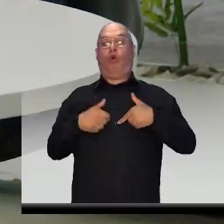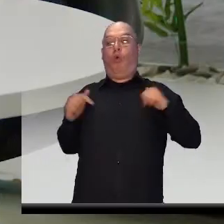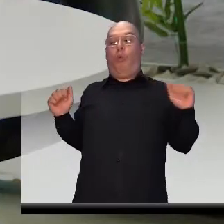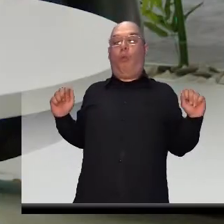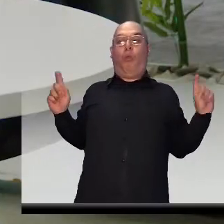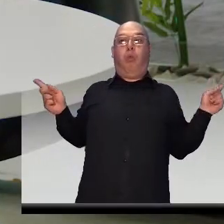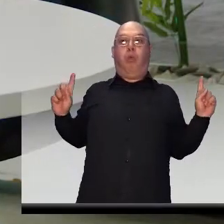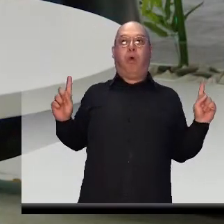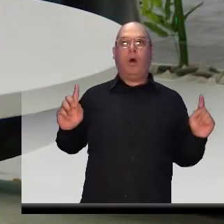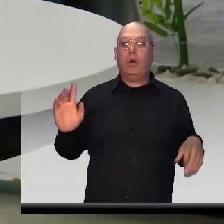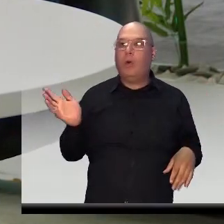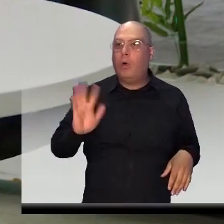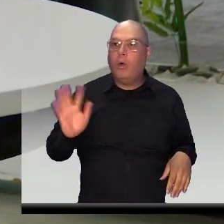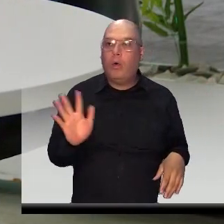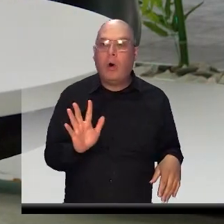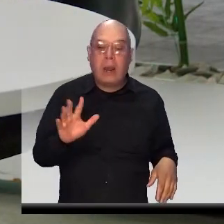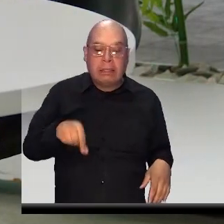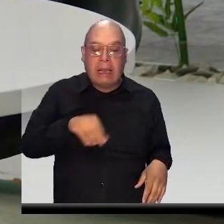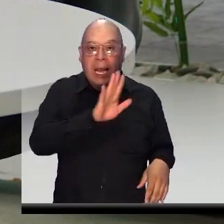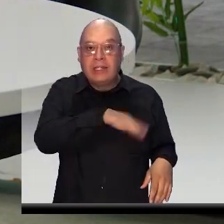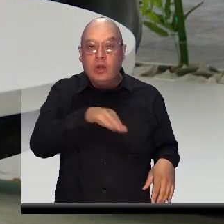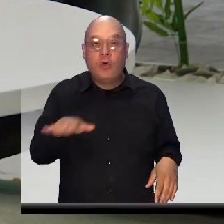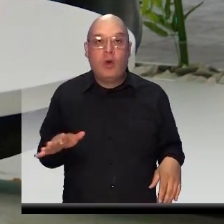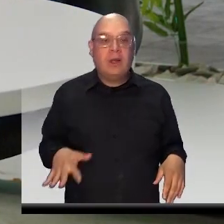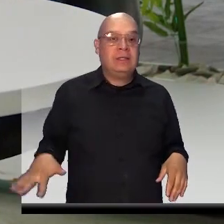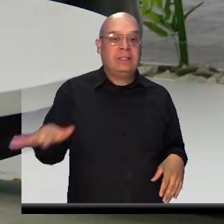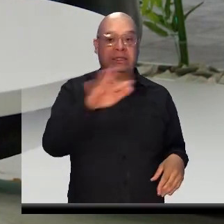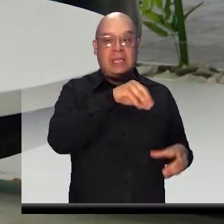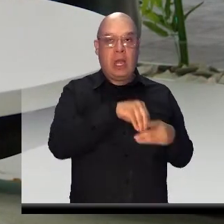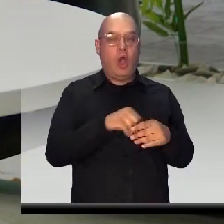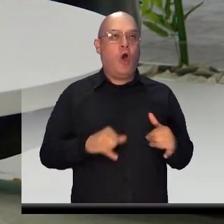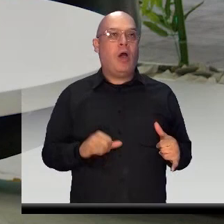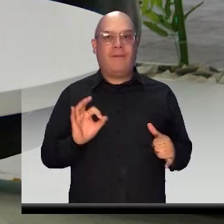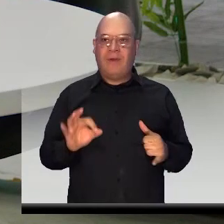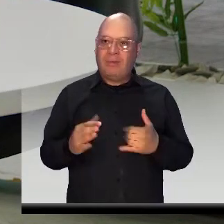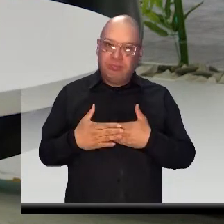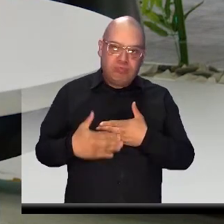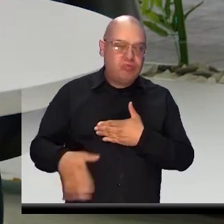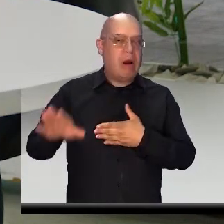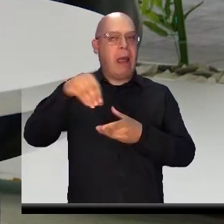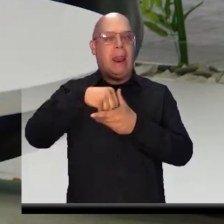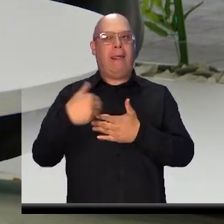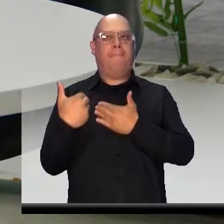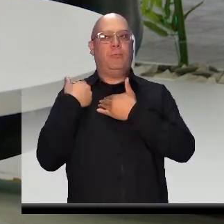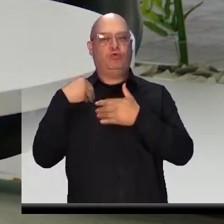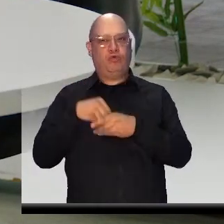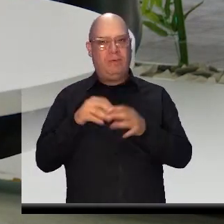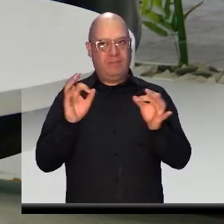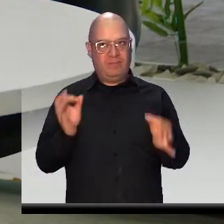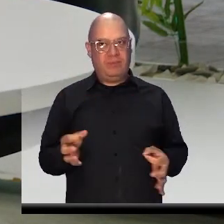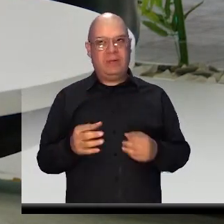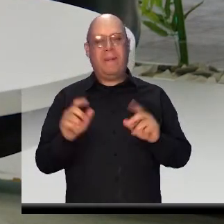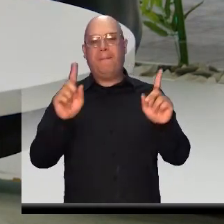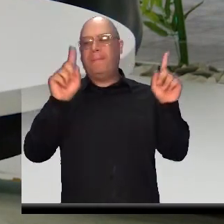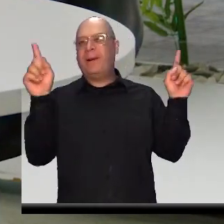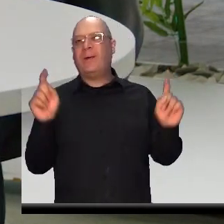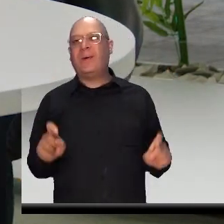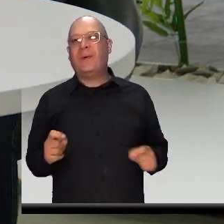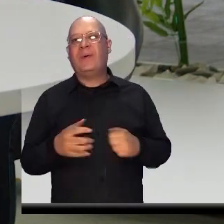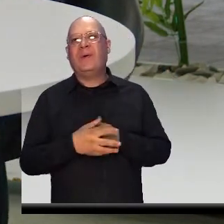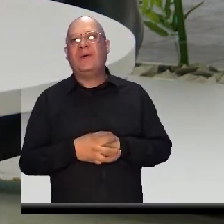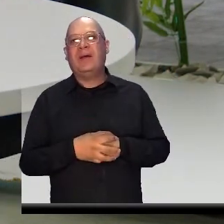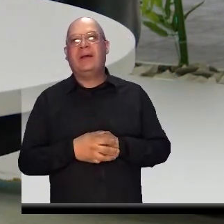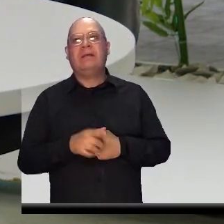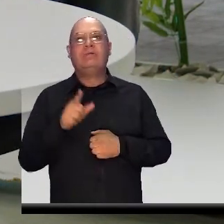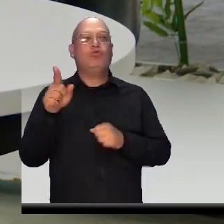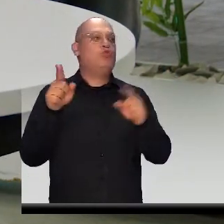No, acá en Antioquia, desde que nos levantamos nosotros como individuos, tenemos una responsabilidad. La pregunta sería, tú, yo y todos los